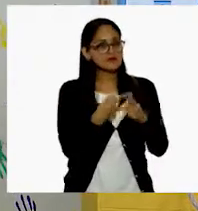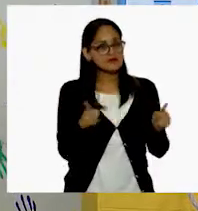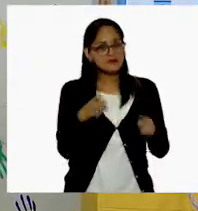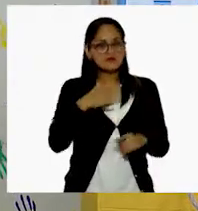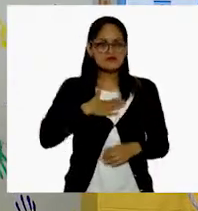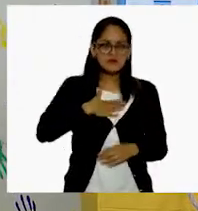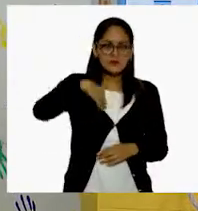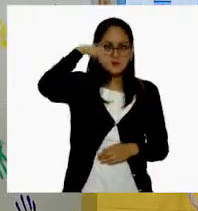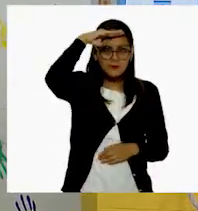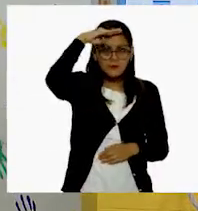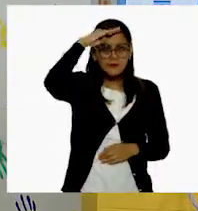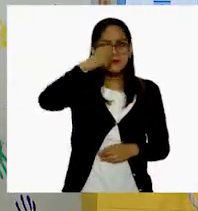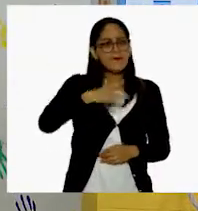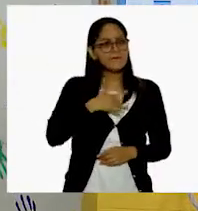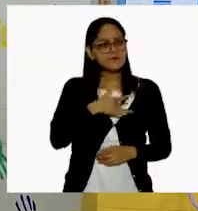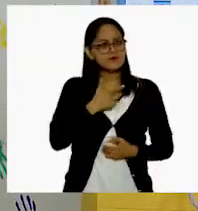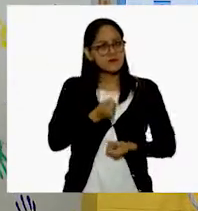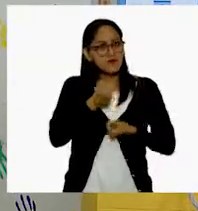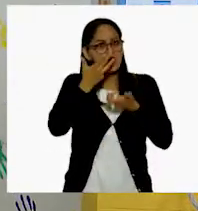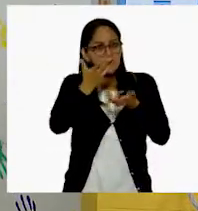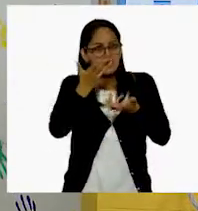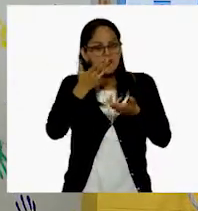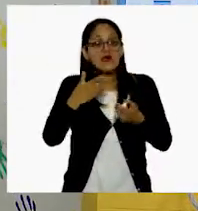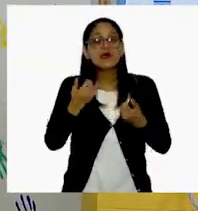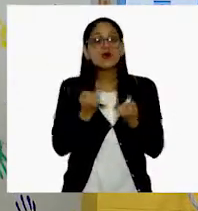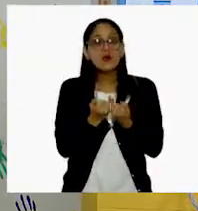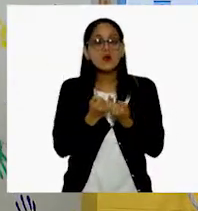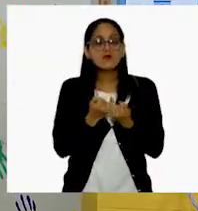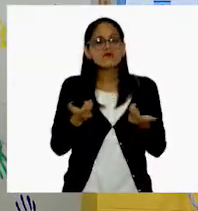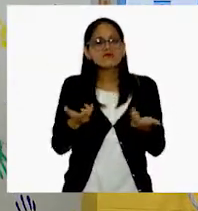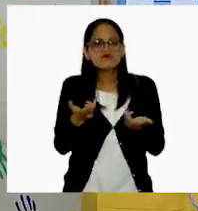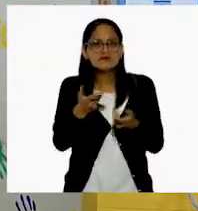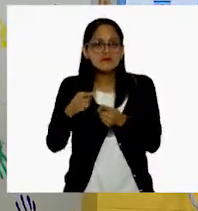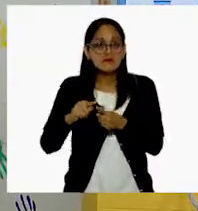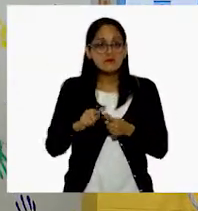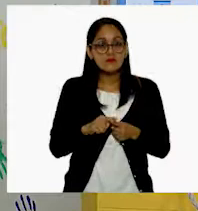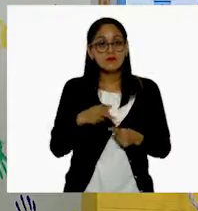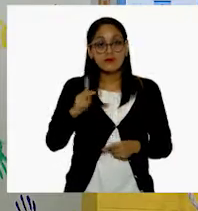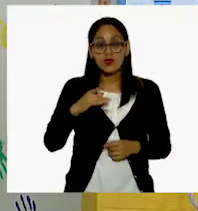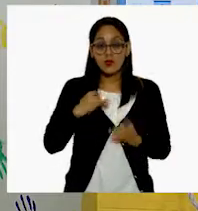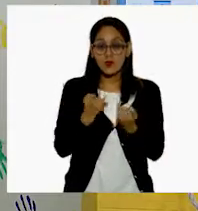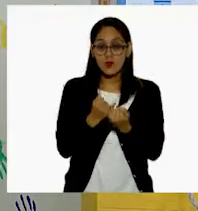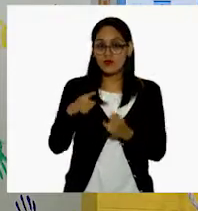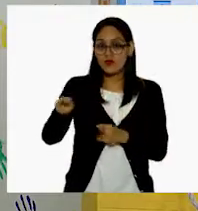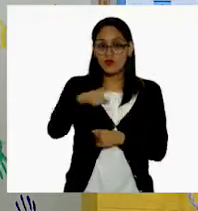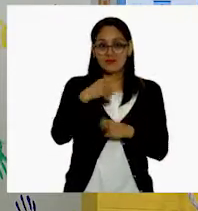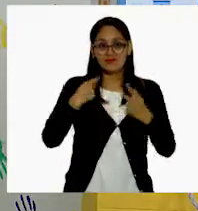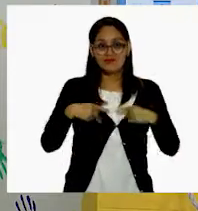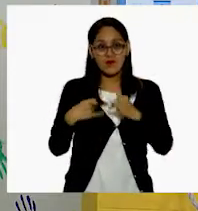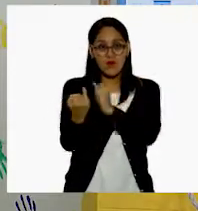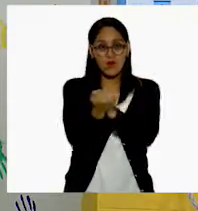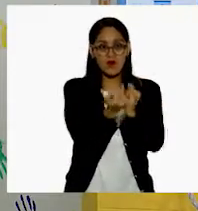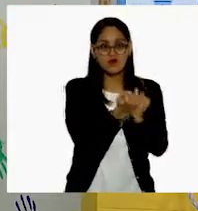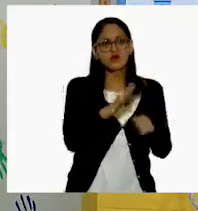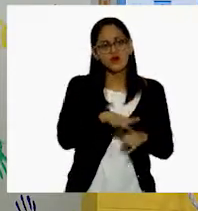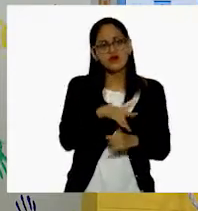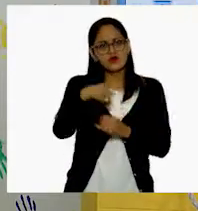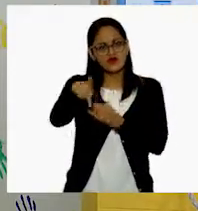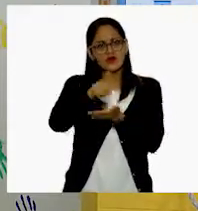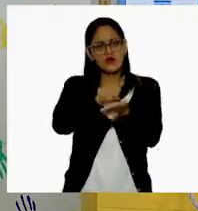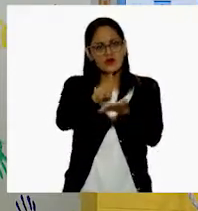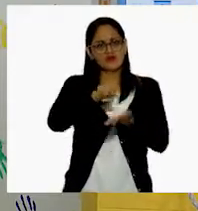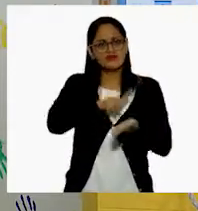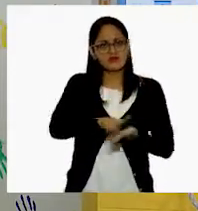de expresar nuestras emociones y de comportarnos. Pero al mismo tiempo somos iguales a los demás, porque todas y todos tenemos los mismos